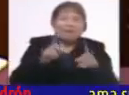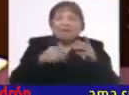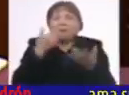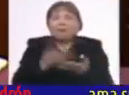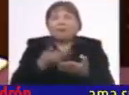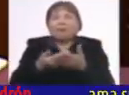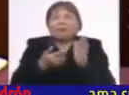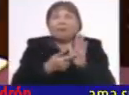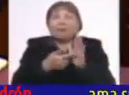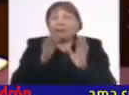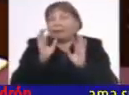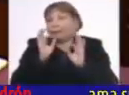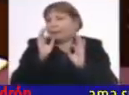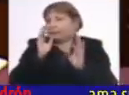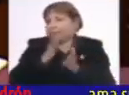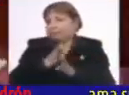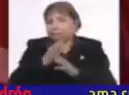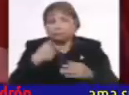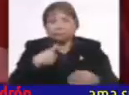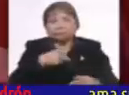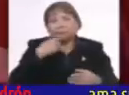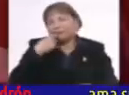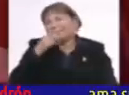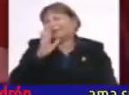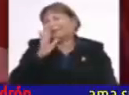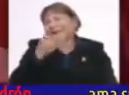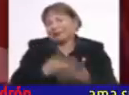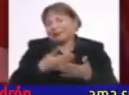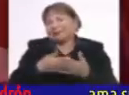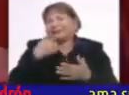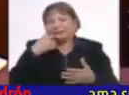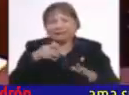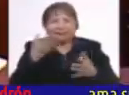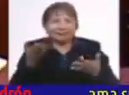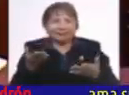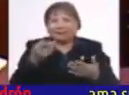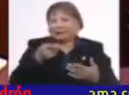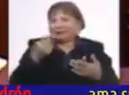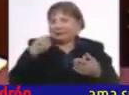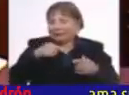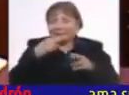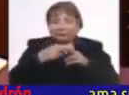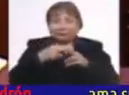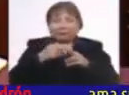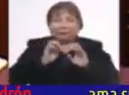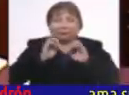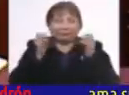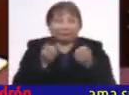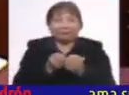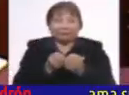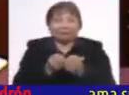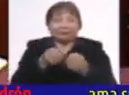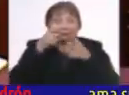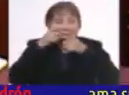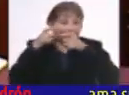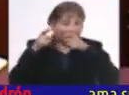prueba claro indirectamente nosotros hicieron la prueba está de que de momento este nombre es equipo de inteligencia